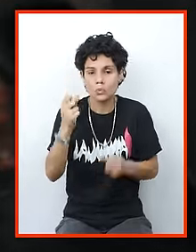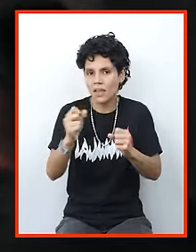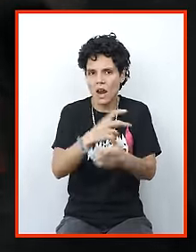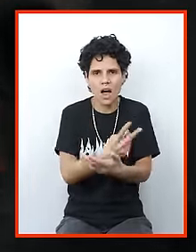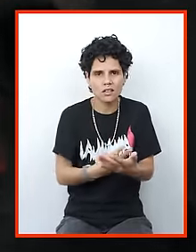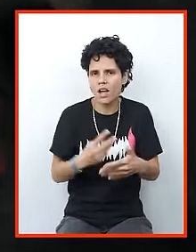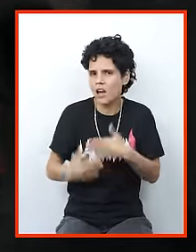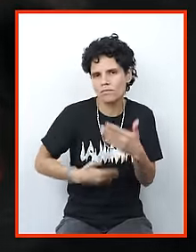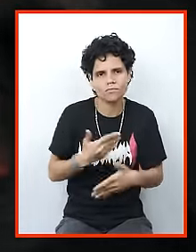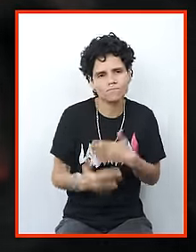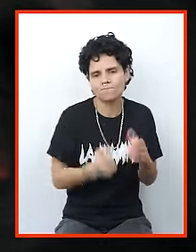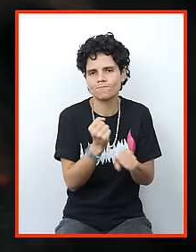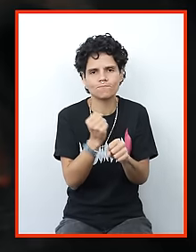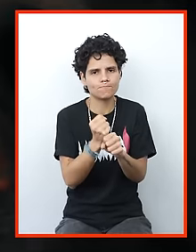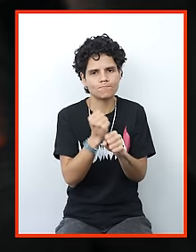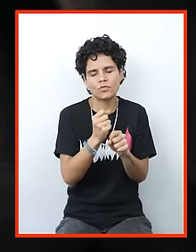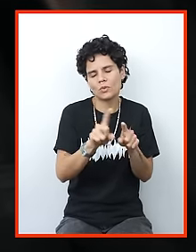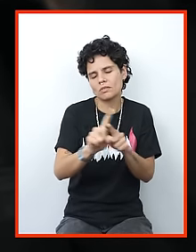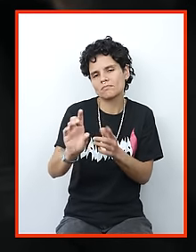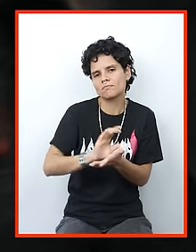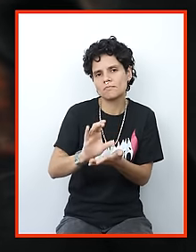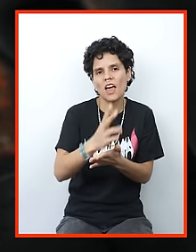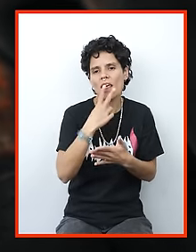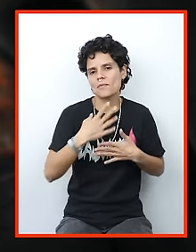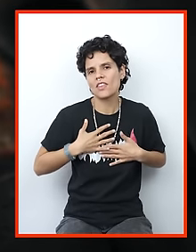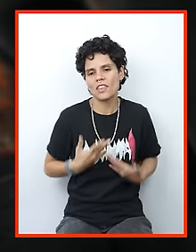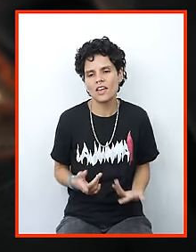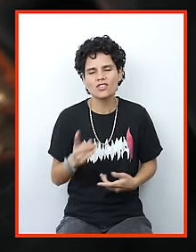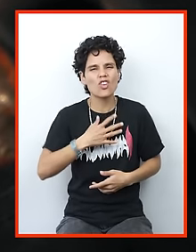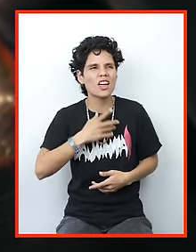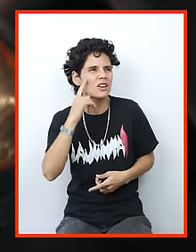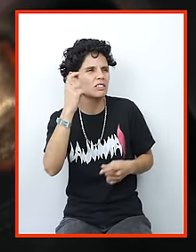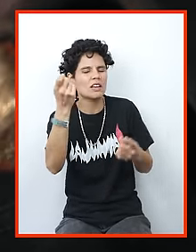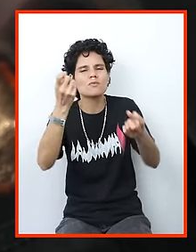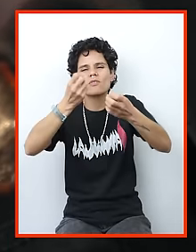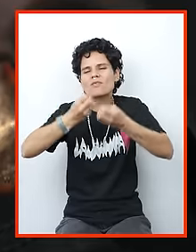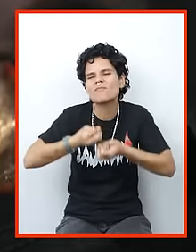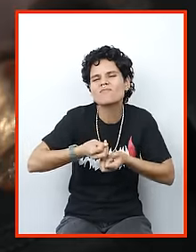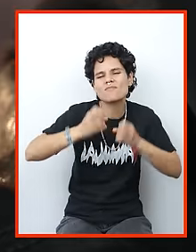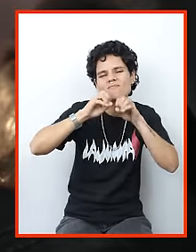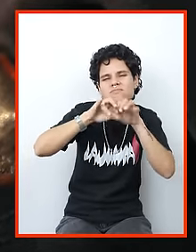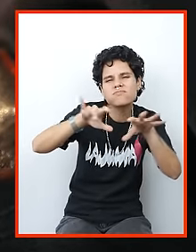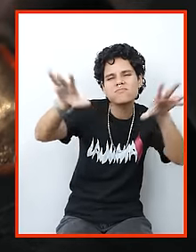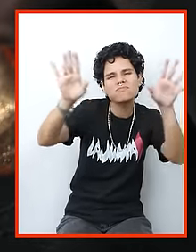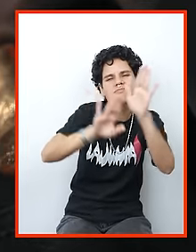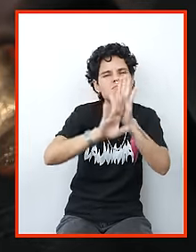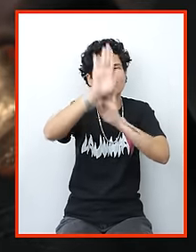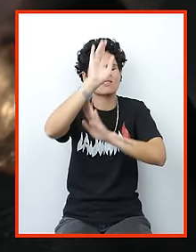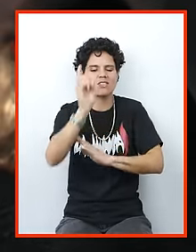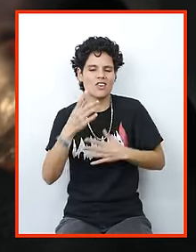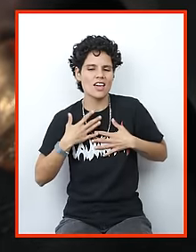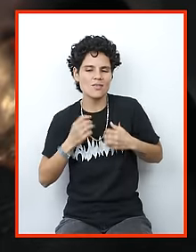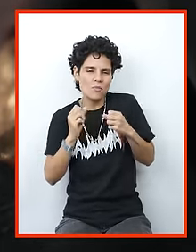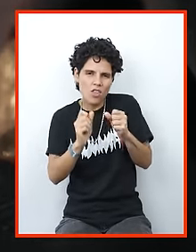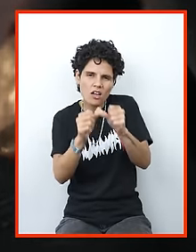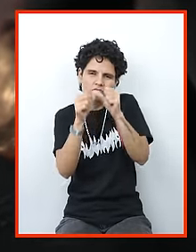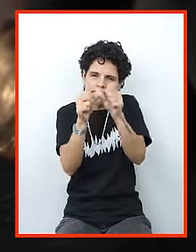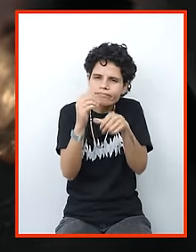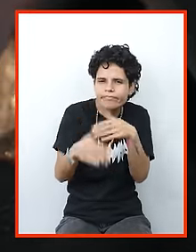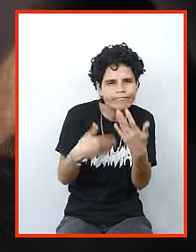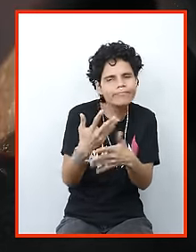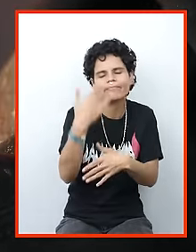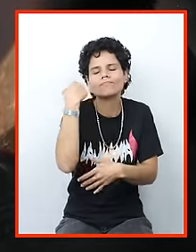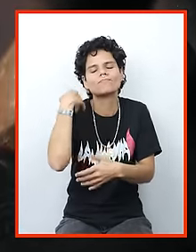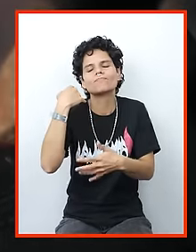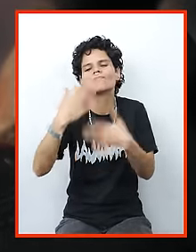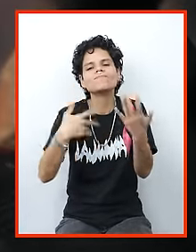como poder hacer esto durante más años. Así como. No me importa tanto ser como un fenómeno viral, como que quiero perdurar en el tiempo. O sea, quiero que mi legado